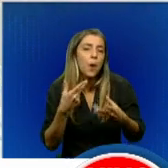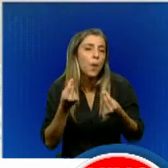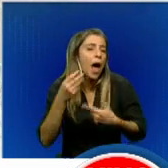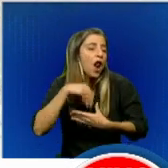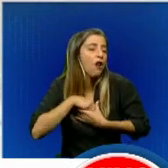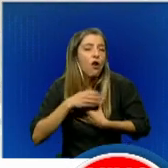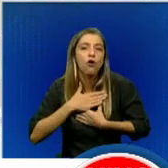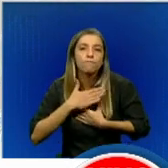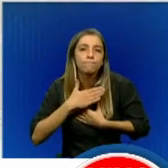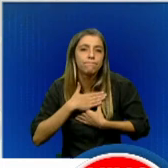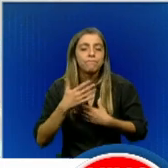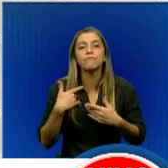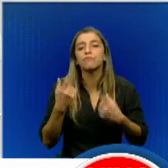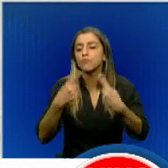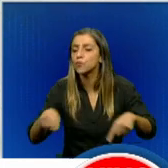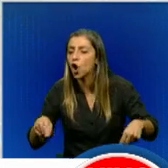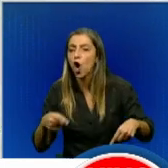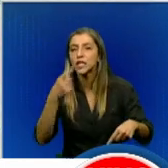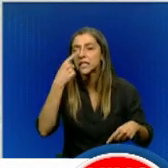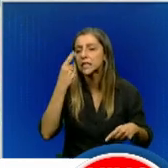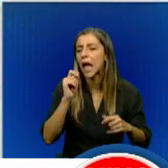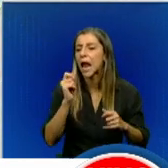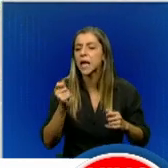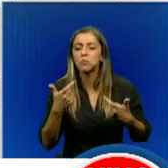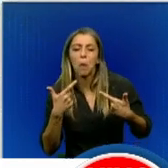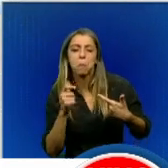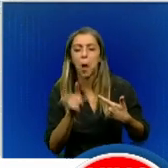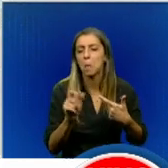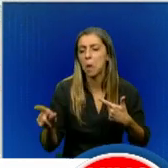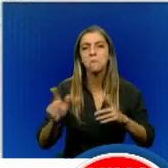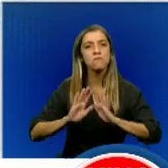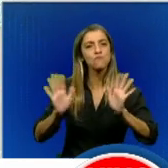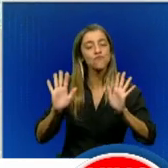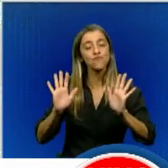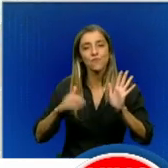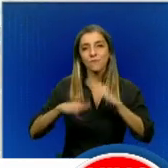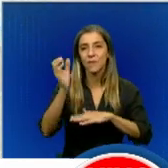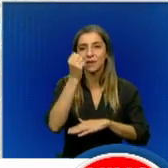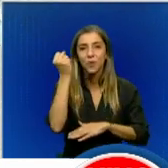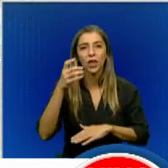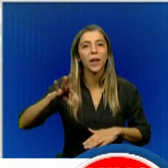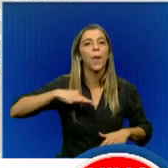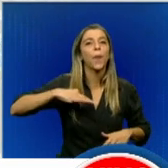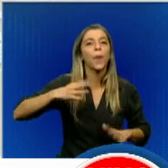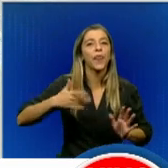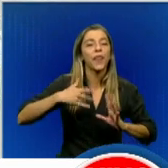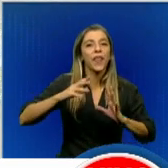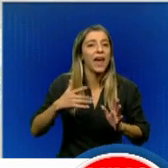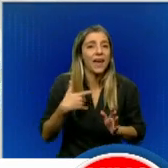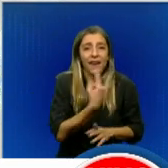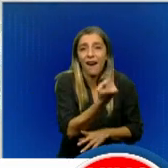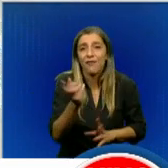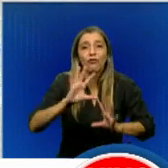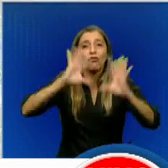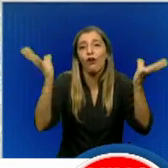material de cualquier interés particular valorando por encima de todo la vida nuestra frágil y bayas y